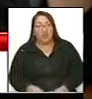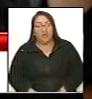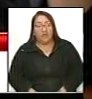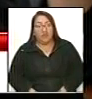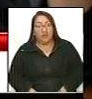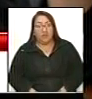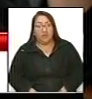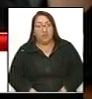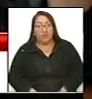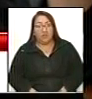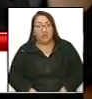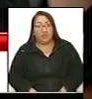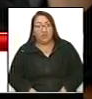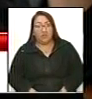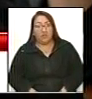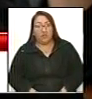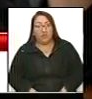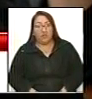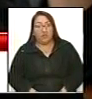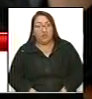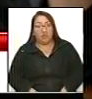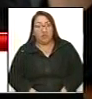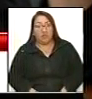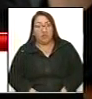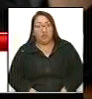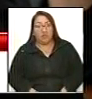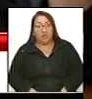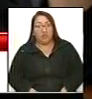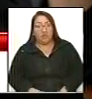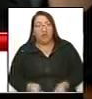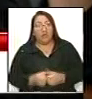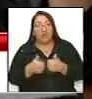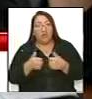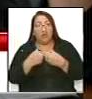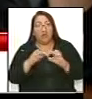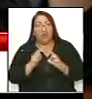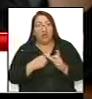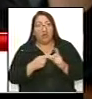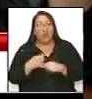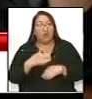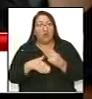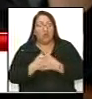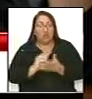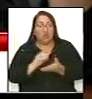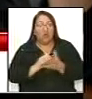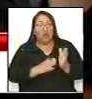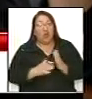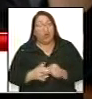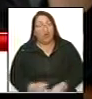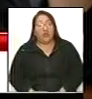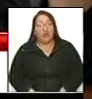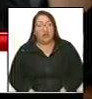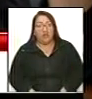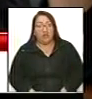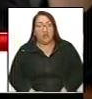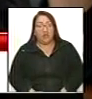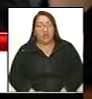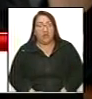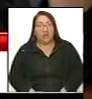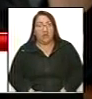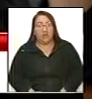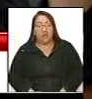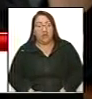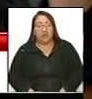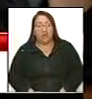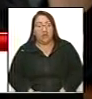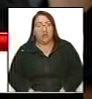esa restricción, en todo caso, debe ser en salvaguarda de un bien público, Y era un poco también para poner orden. Entonces, ¿a cambio de